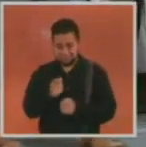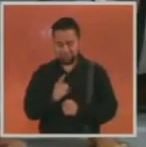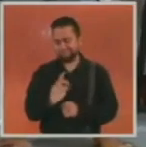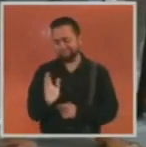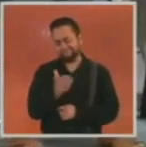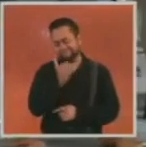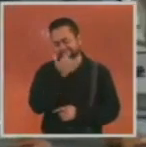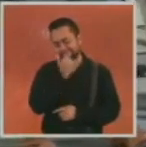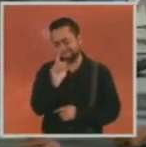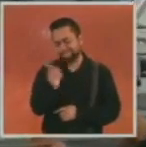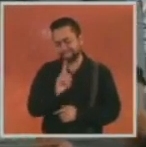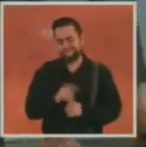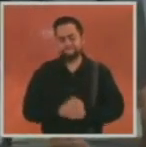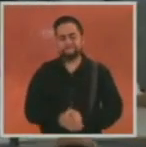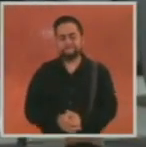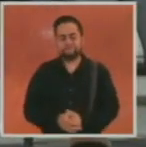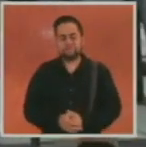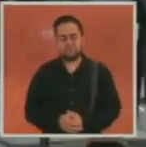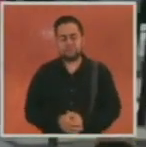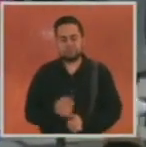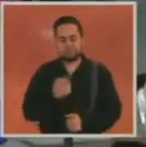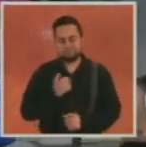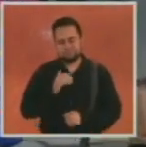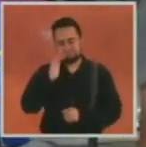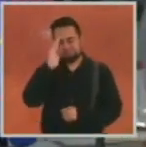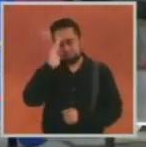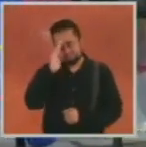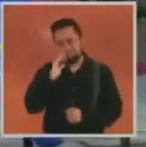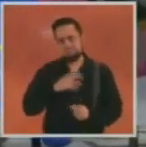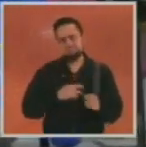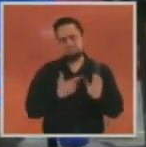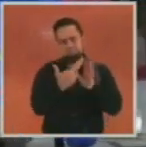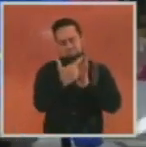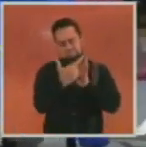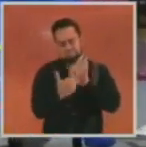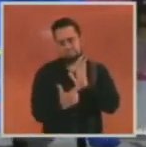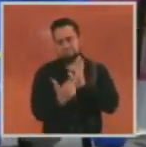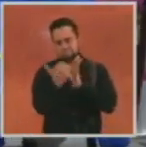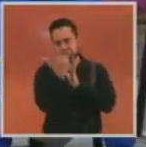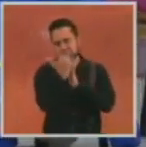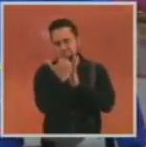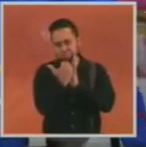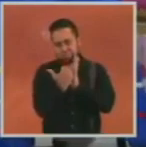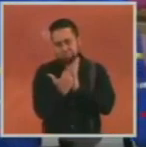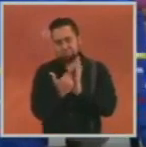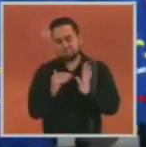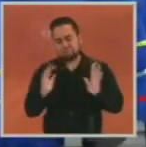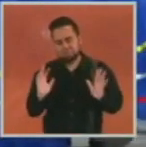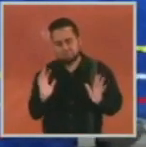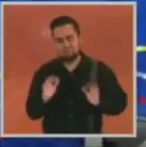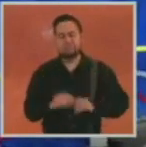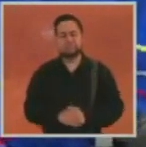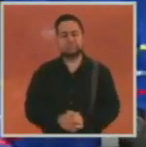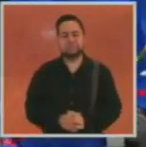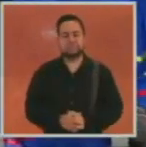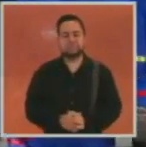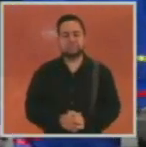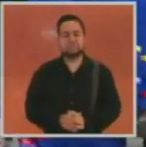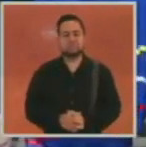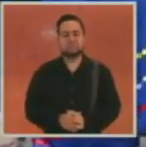eso no seguramente va a haber algún reglamento vamos a tener ya